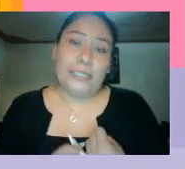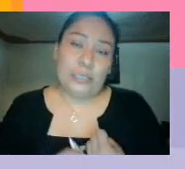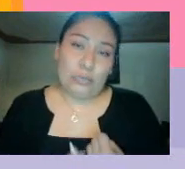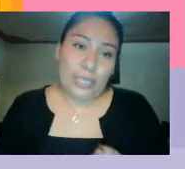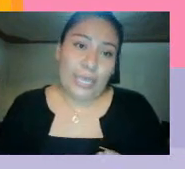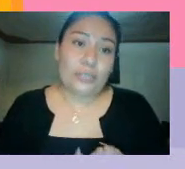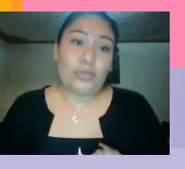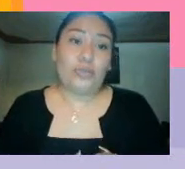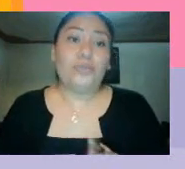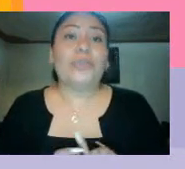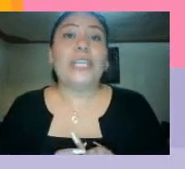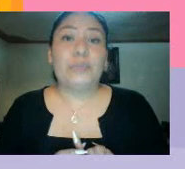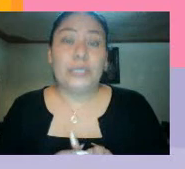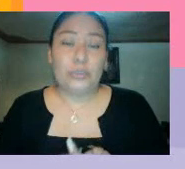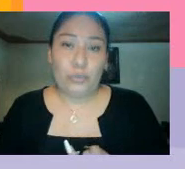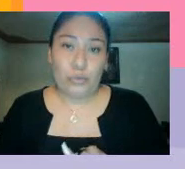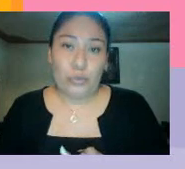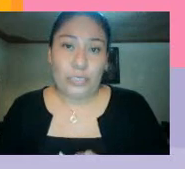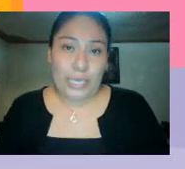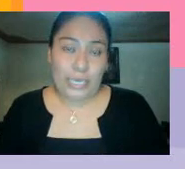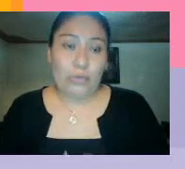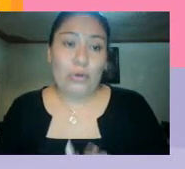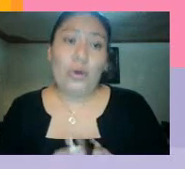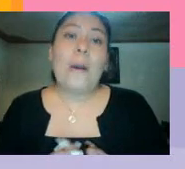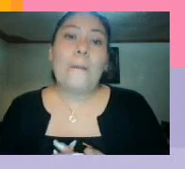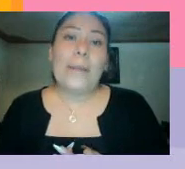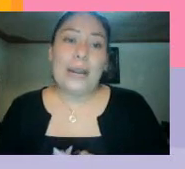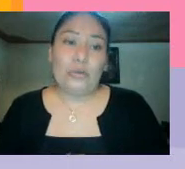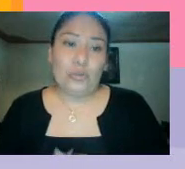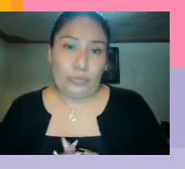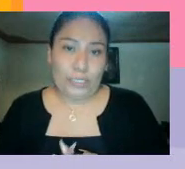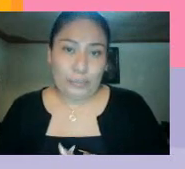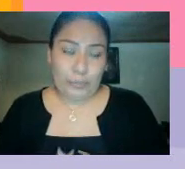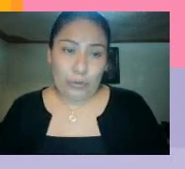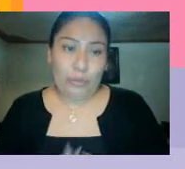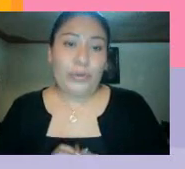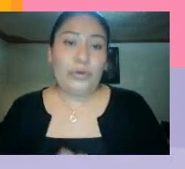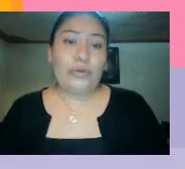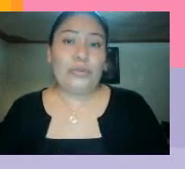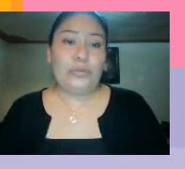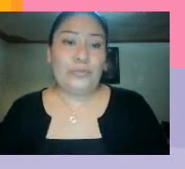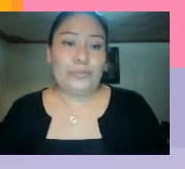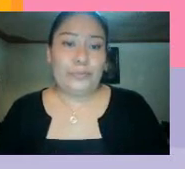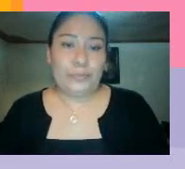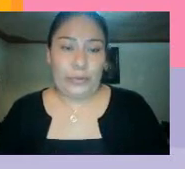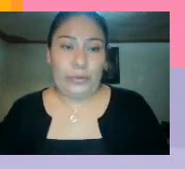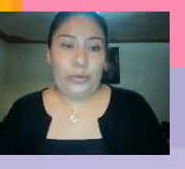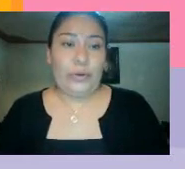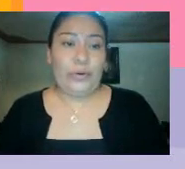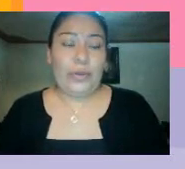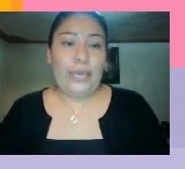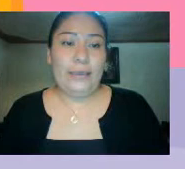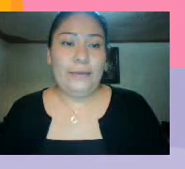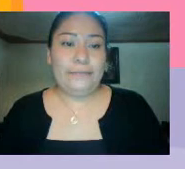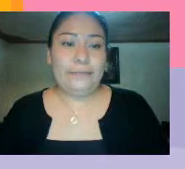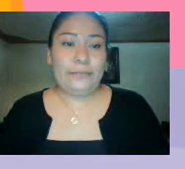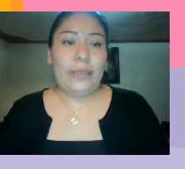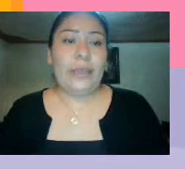que las mayúsculas las utilizamos para iniciar un texto, después de un punto y seguido, para los nombres propios.